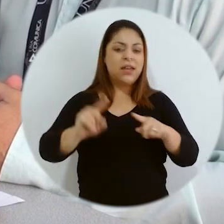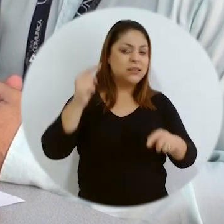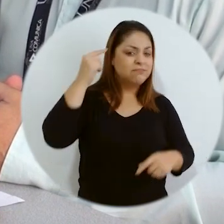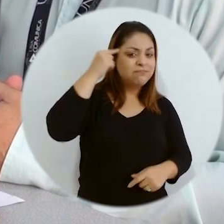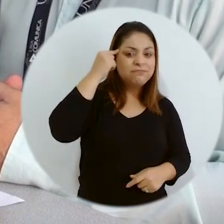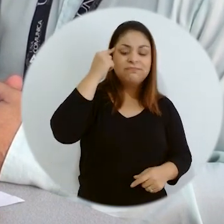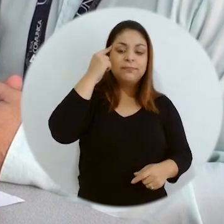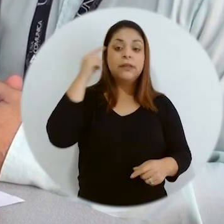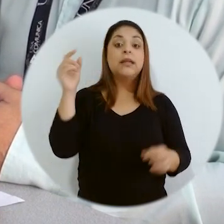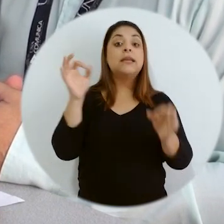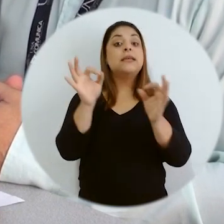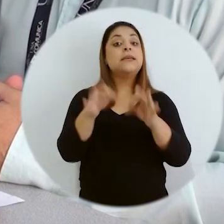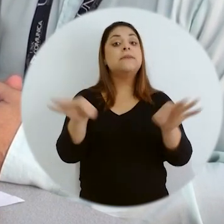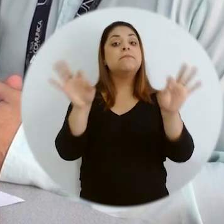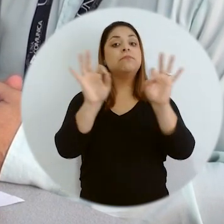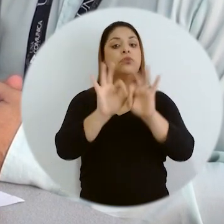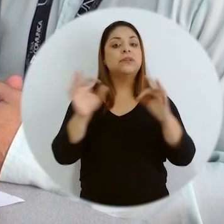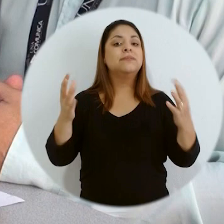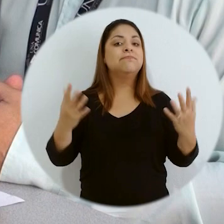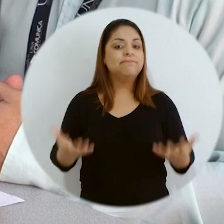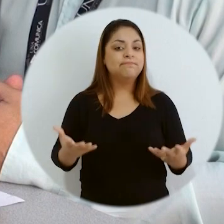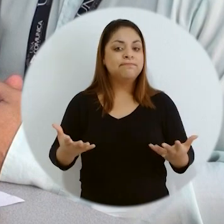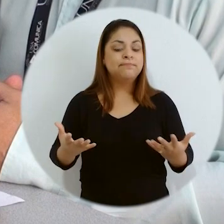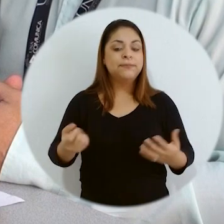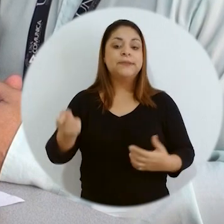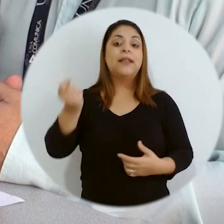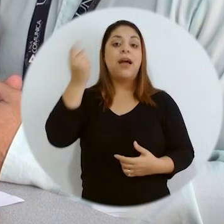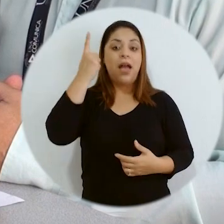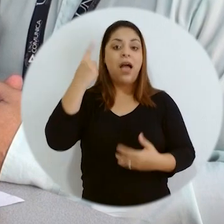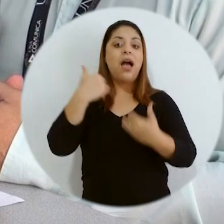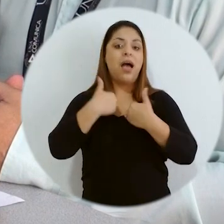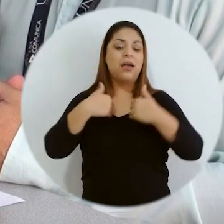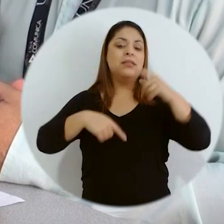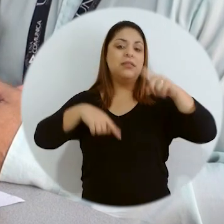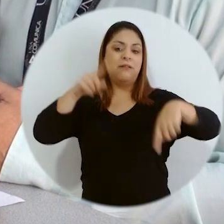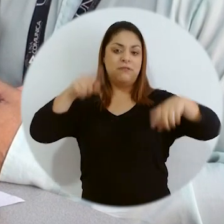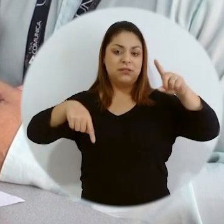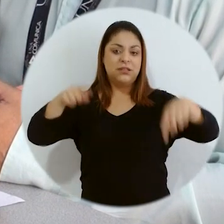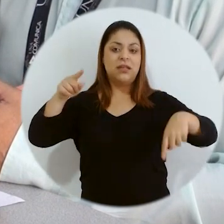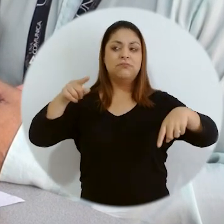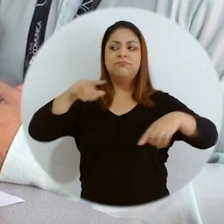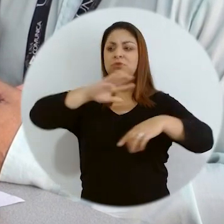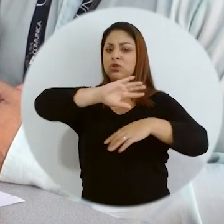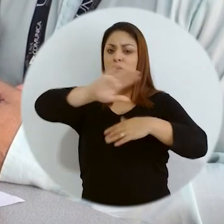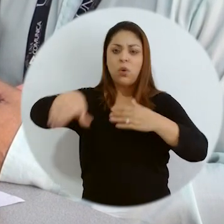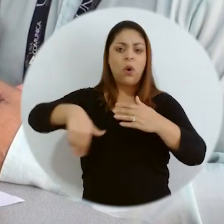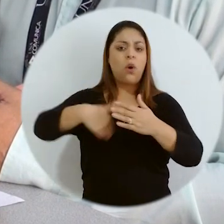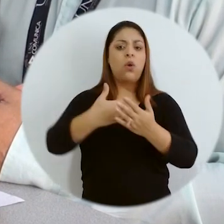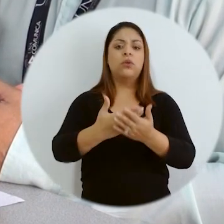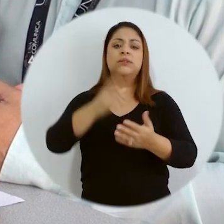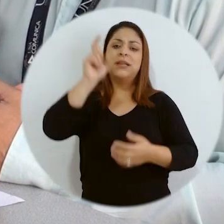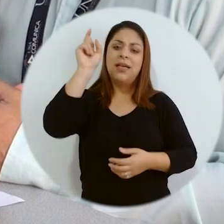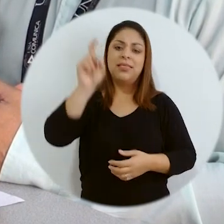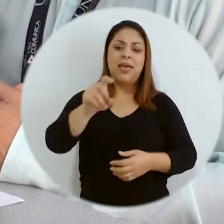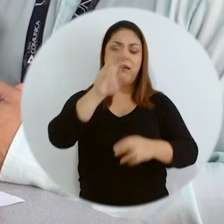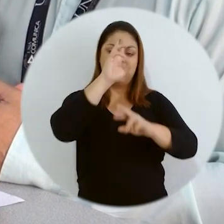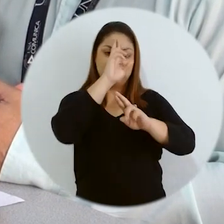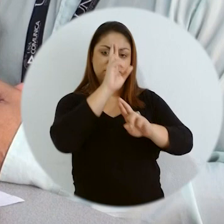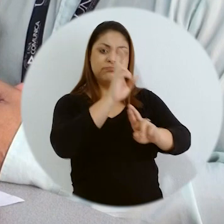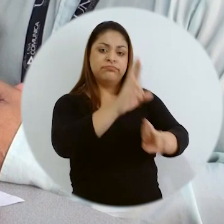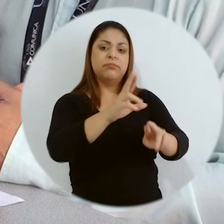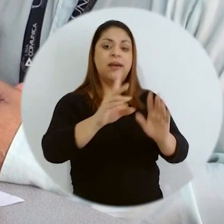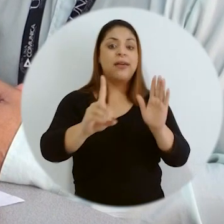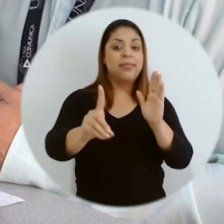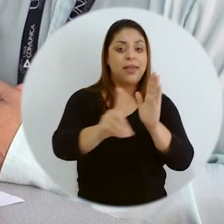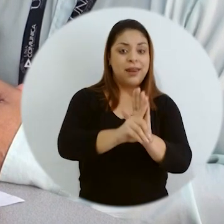recreativas, tenemos diferentes formas de pensar y lo más importante entonces es entender que existe esa diversidad y que todos tenemos